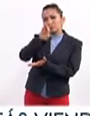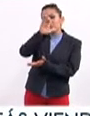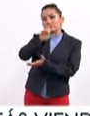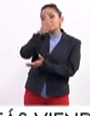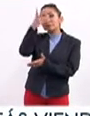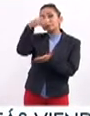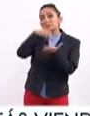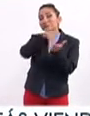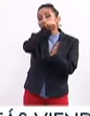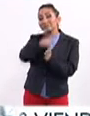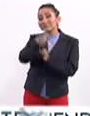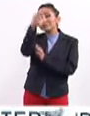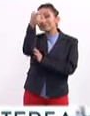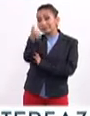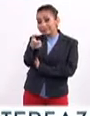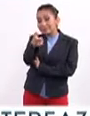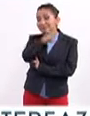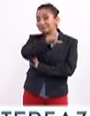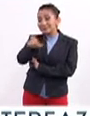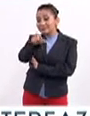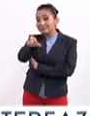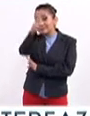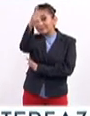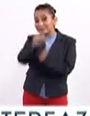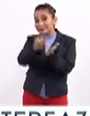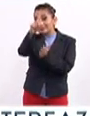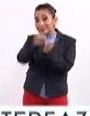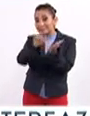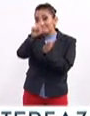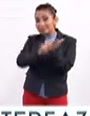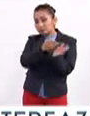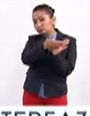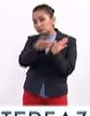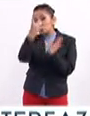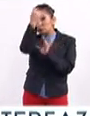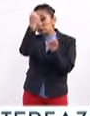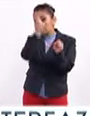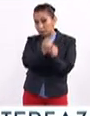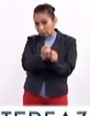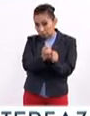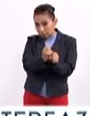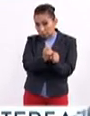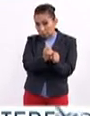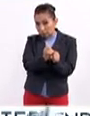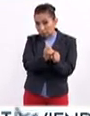de 3,600 pesos mensuales durante un año.